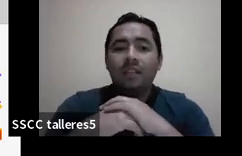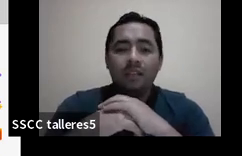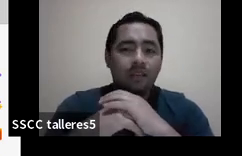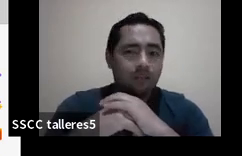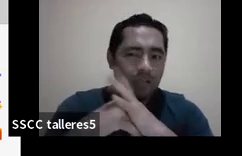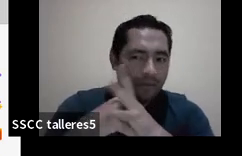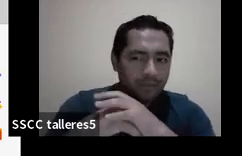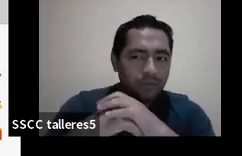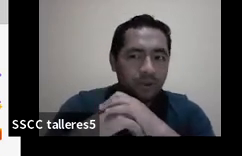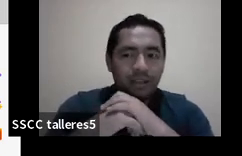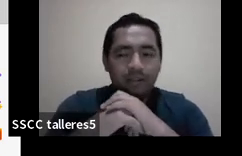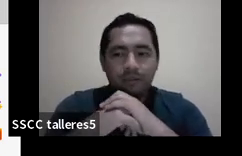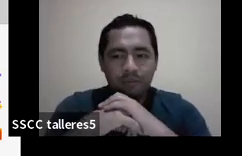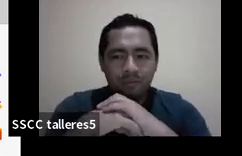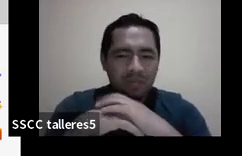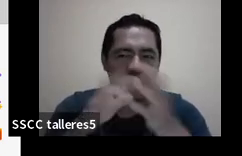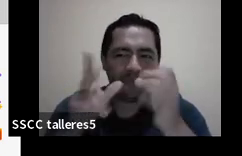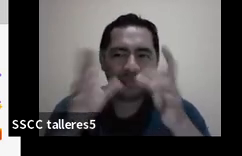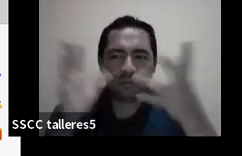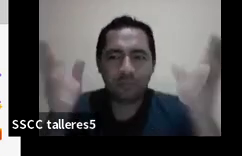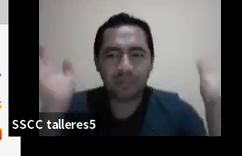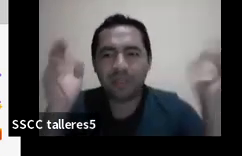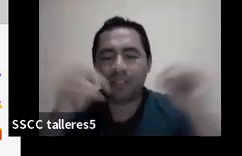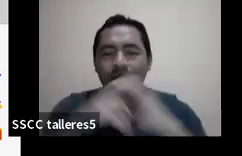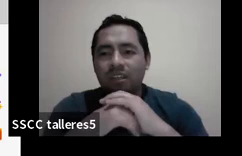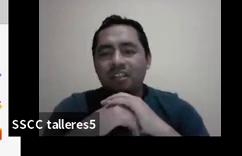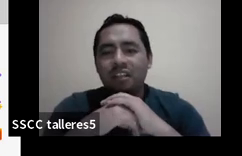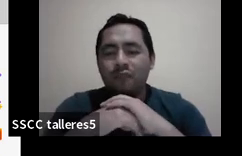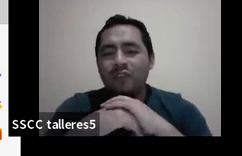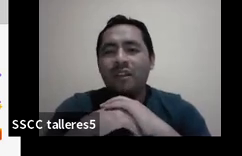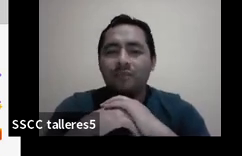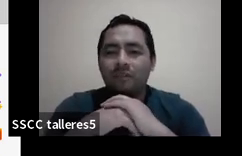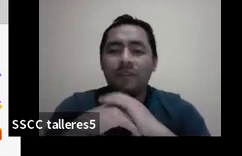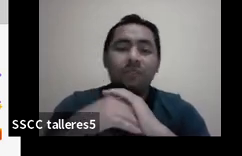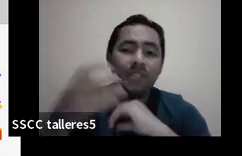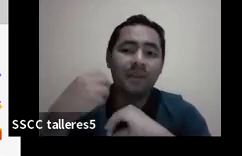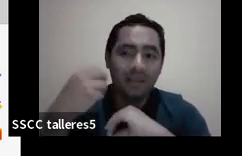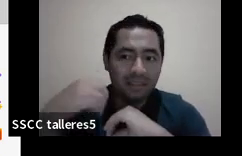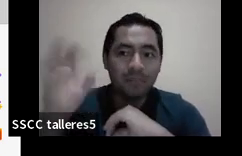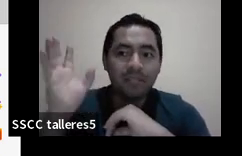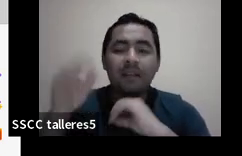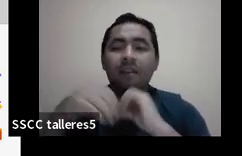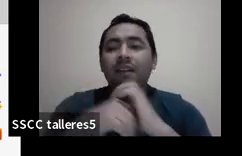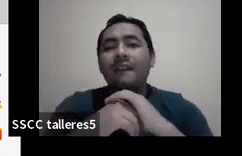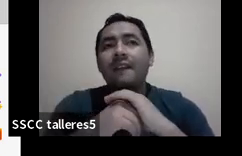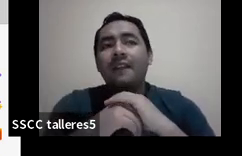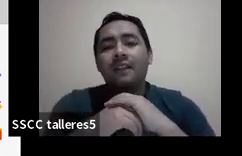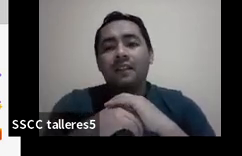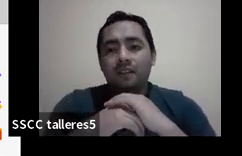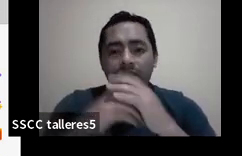completo que a veces uno cree, ¿no? A veces uno piensa, ah, pues solamente manitos y ya está, qué fácil es, ¿no? A veces nos llaman a